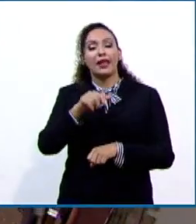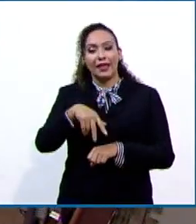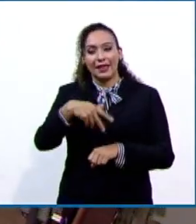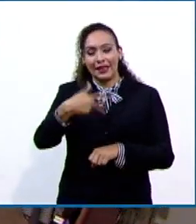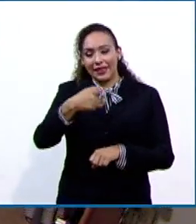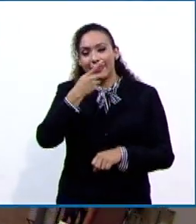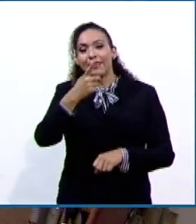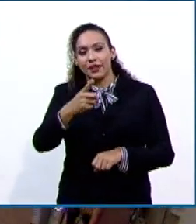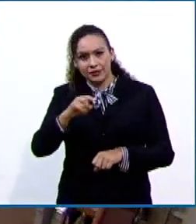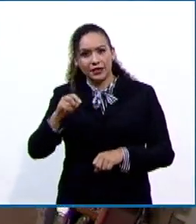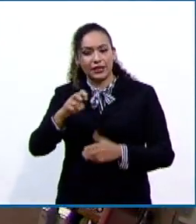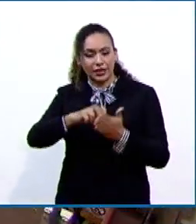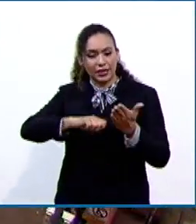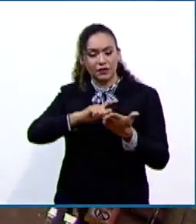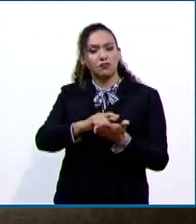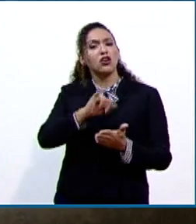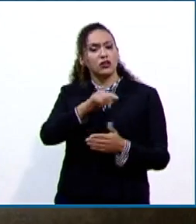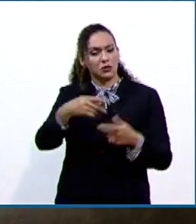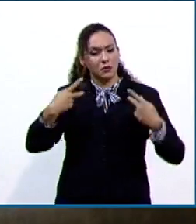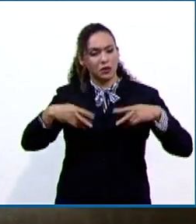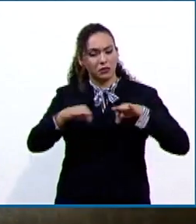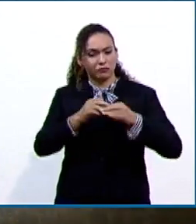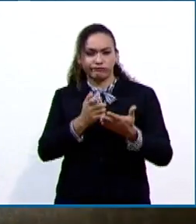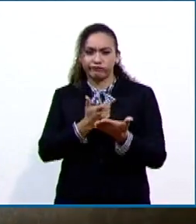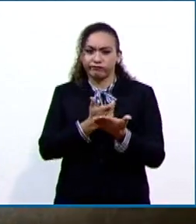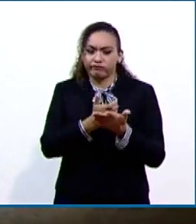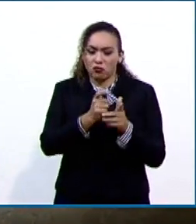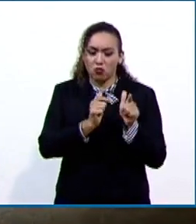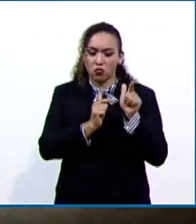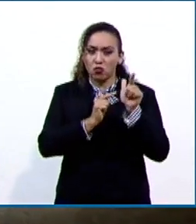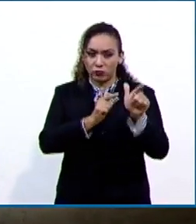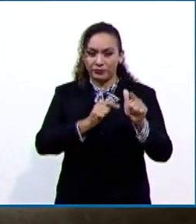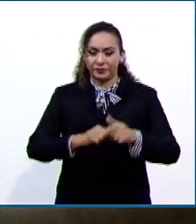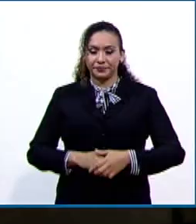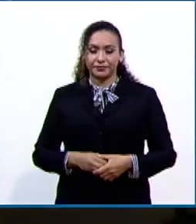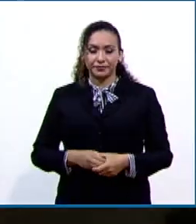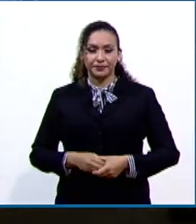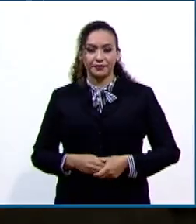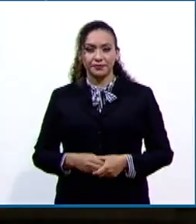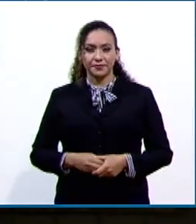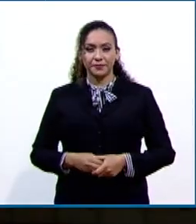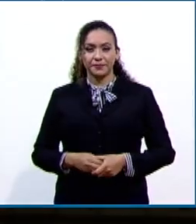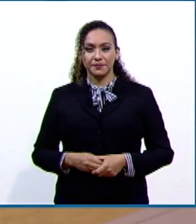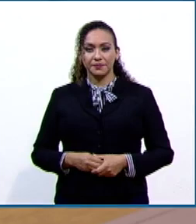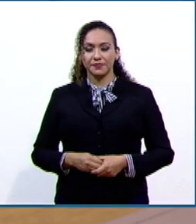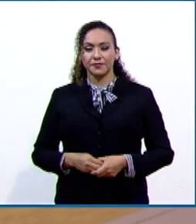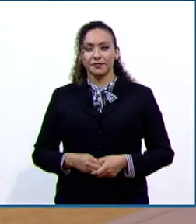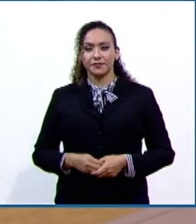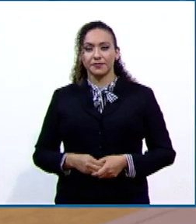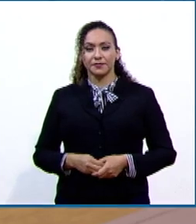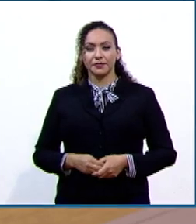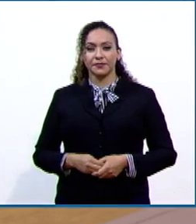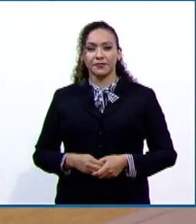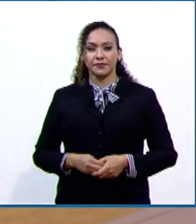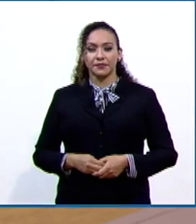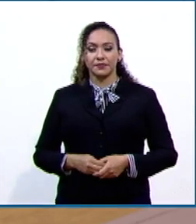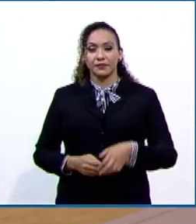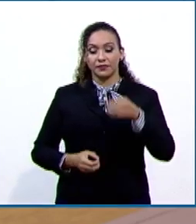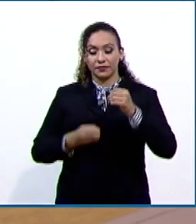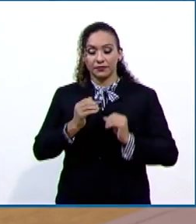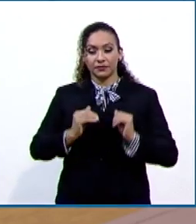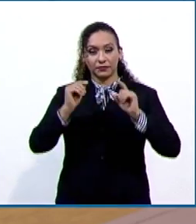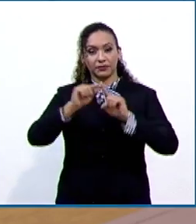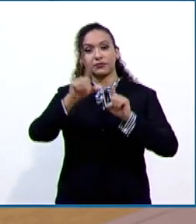del decreto de la reforma. Para el canal del Poder Judicial de la Federación, Mario López Peña. La Suprema